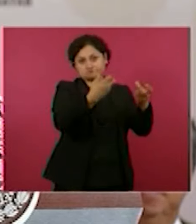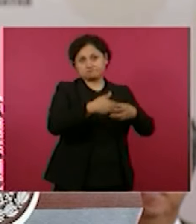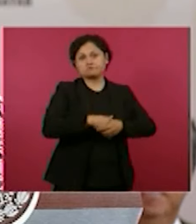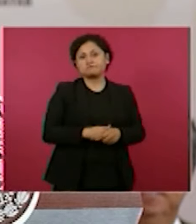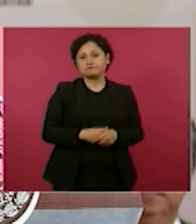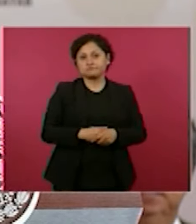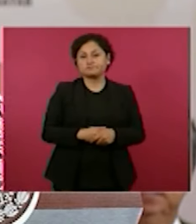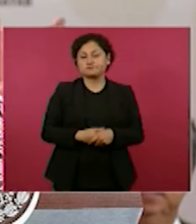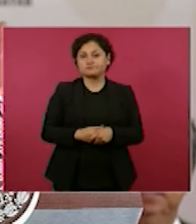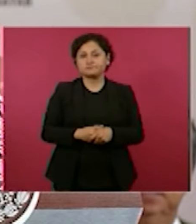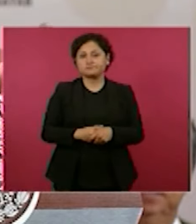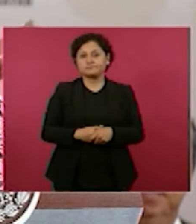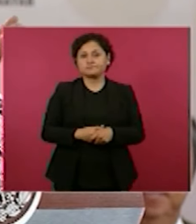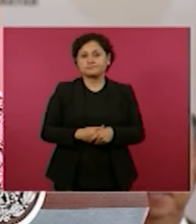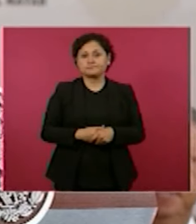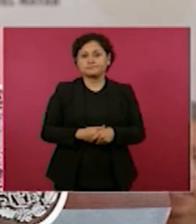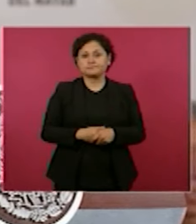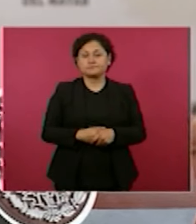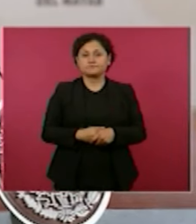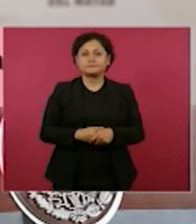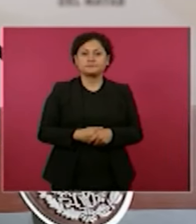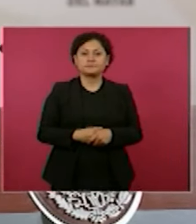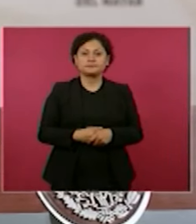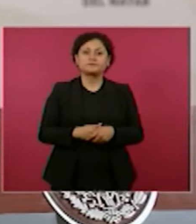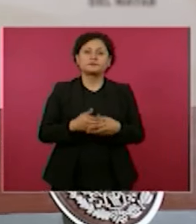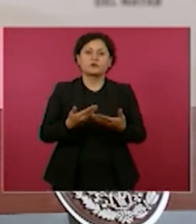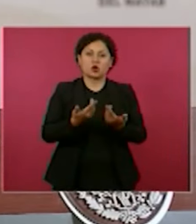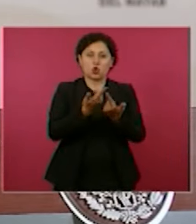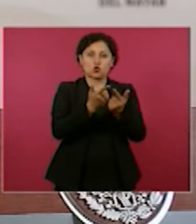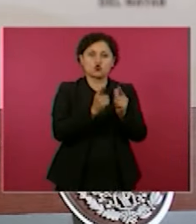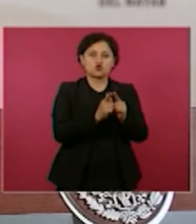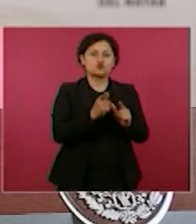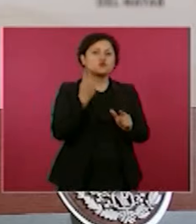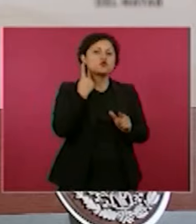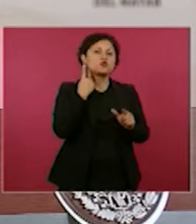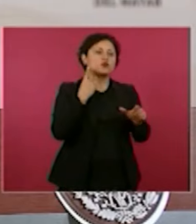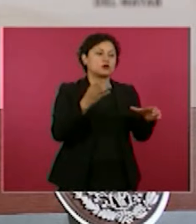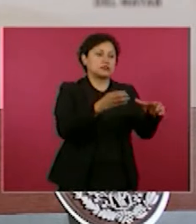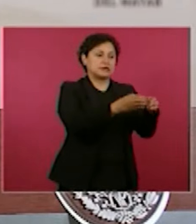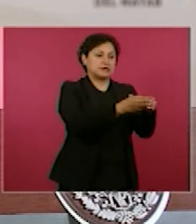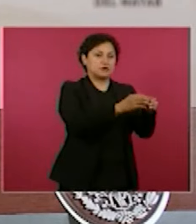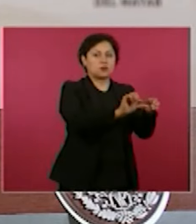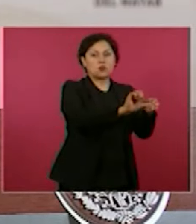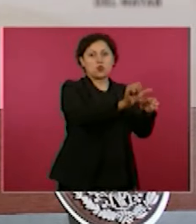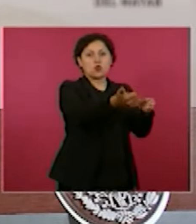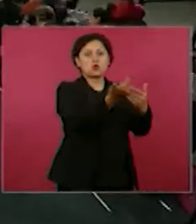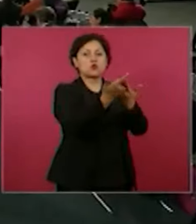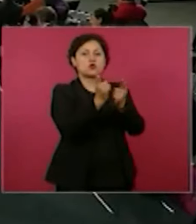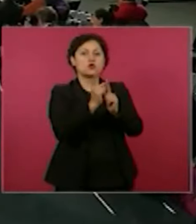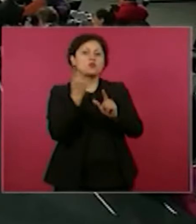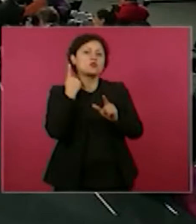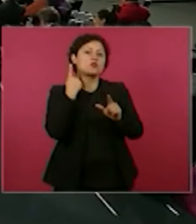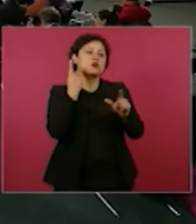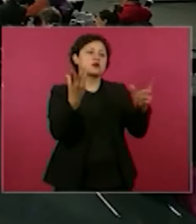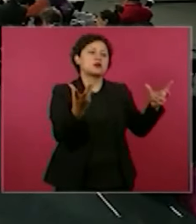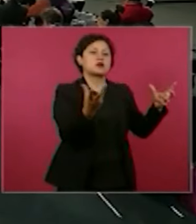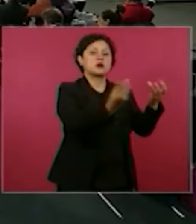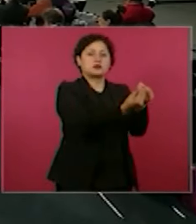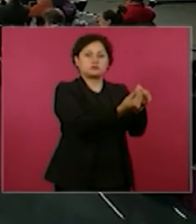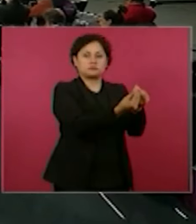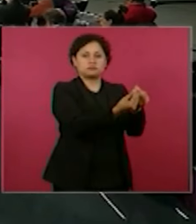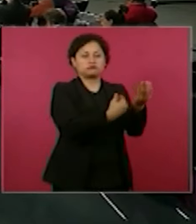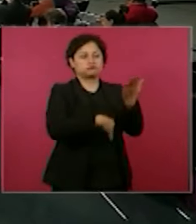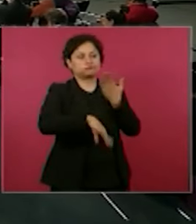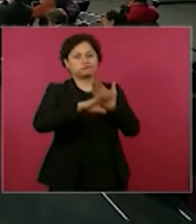votar de los grupos. ¿Qué porcentaje de indecisos tienes medido? Mira, ahorita son pocos. Ahorita los